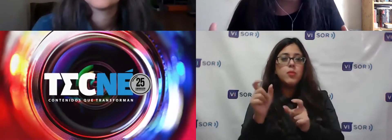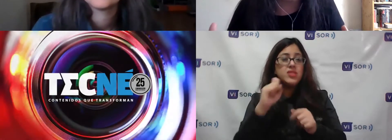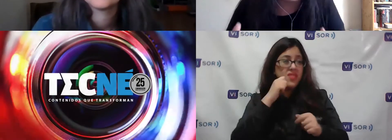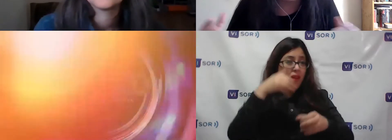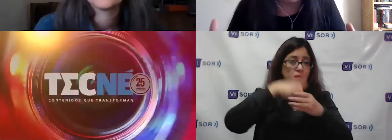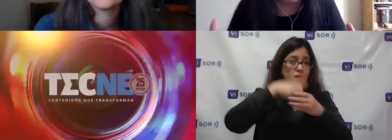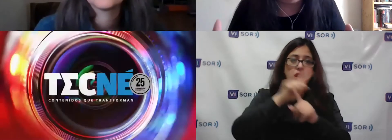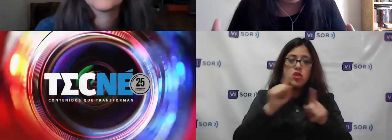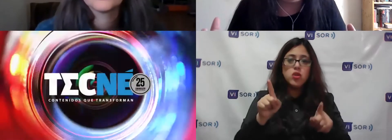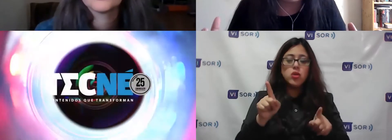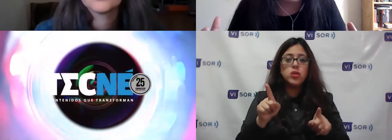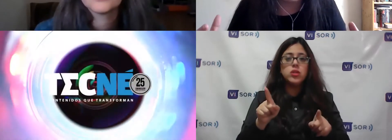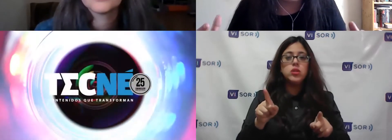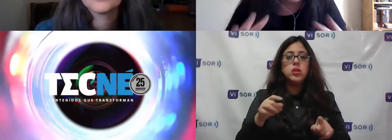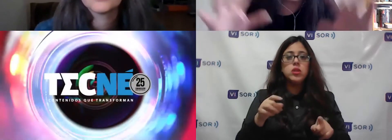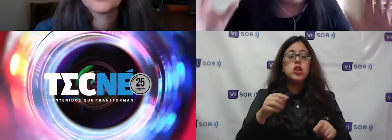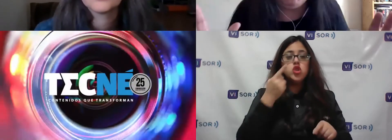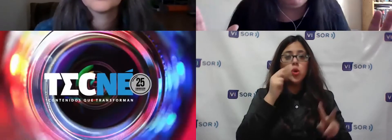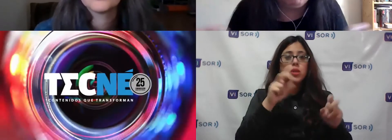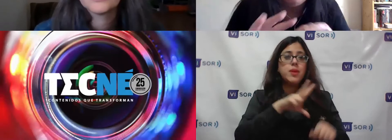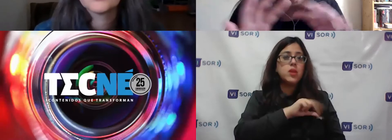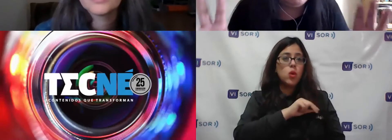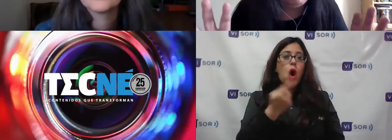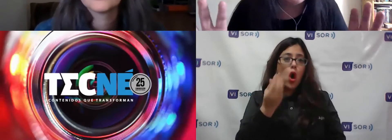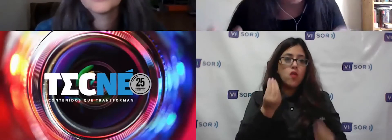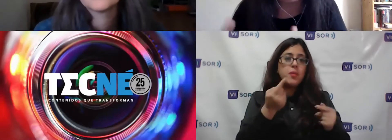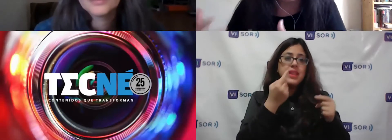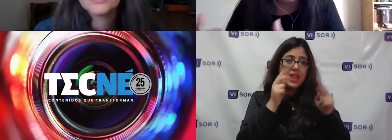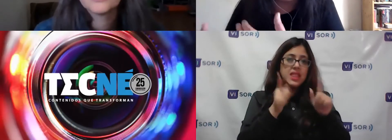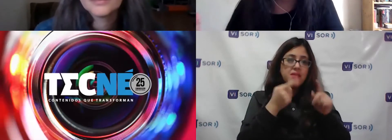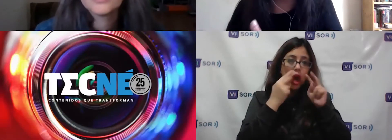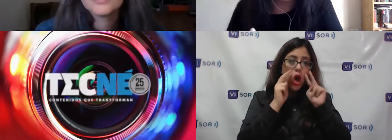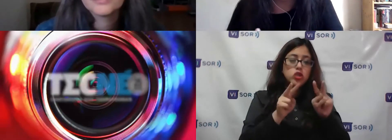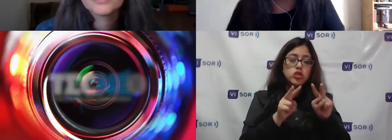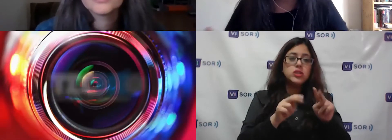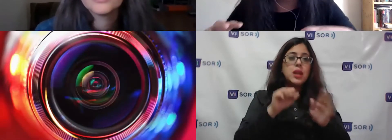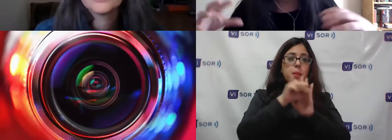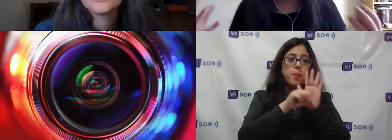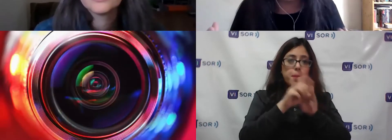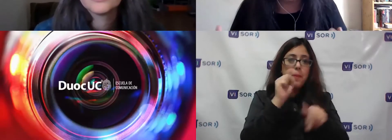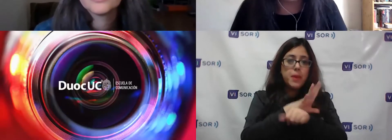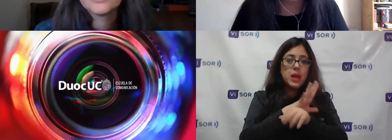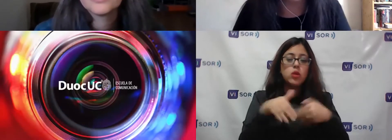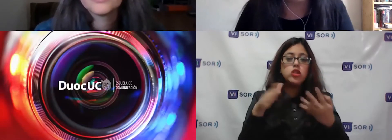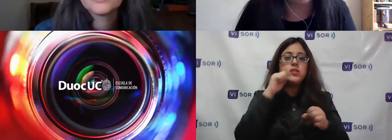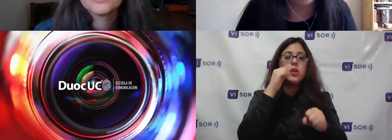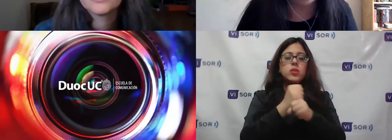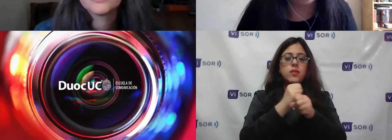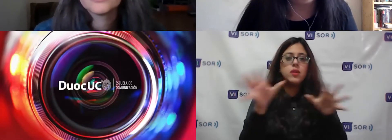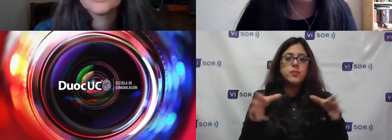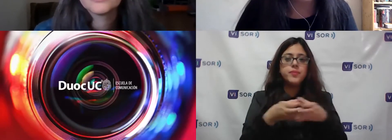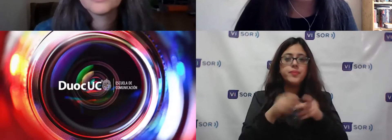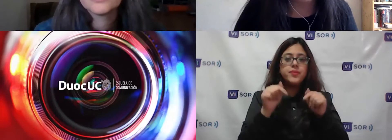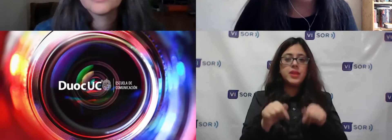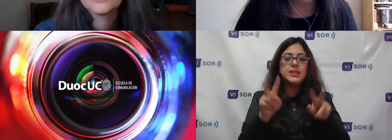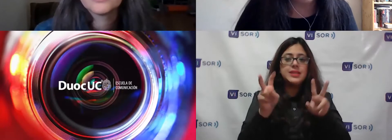con este gran tema los oscar que la gente conozca la película partamos de esa base para que conociera la peli cantos sea un trabajo colectivo entonces sentido creo